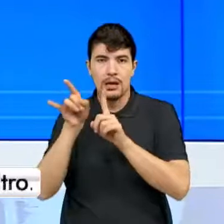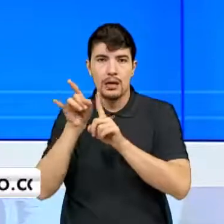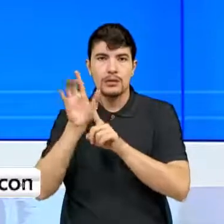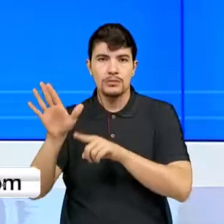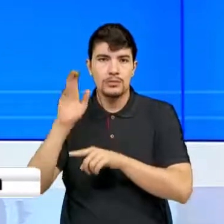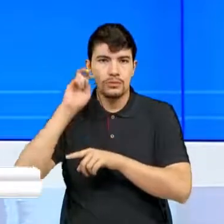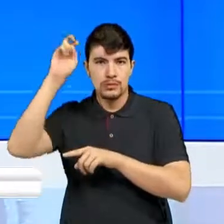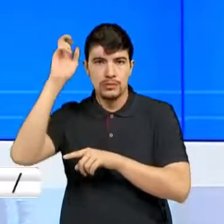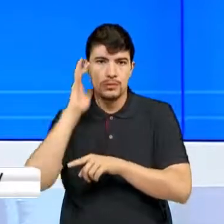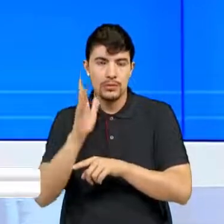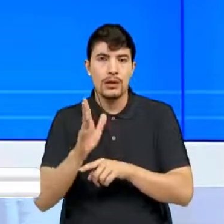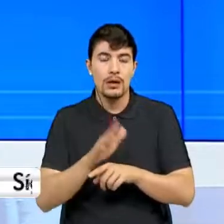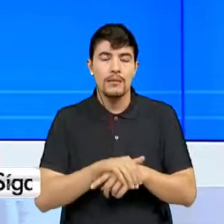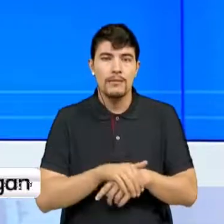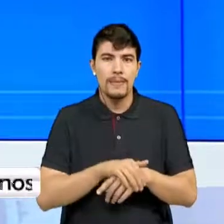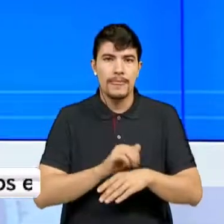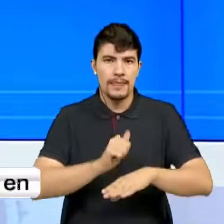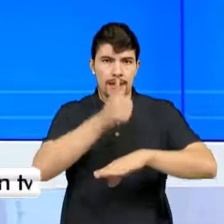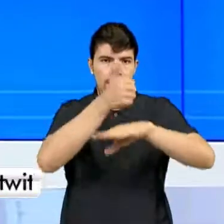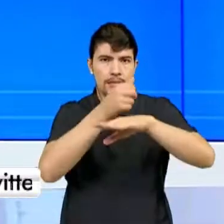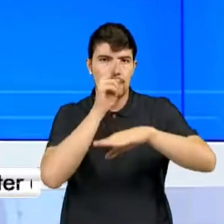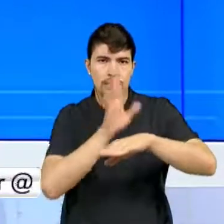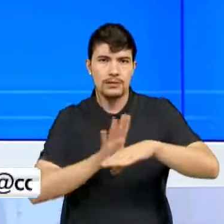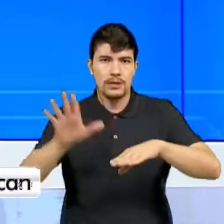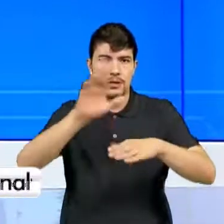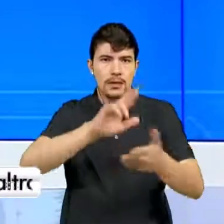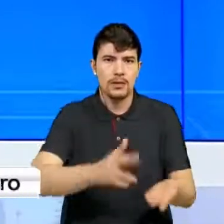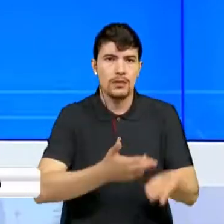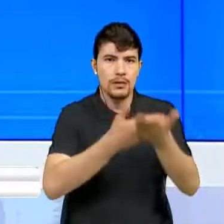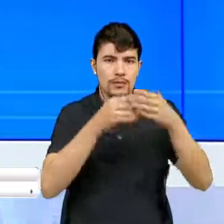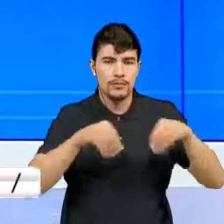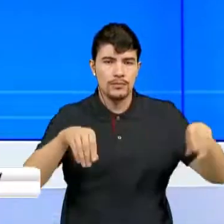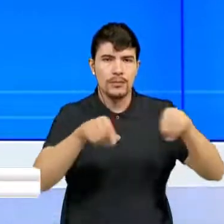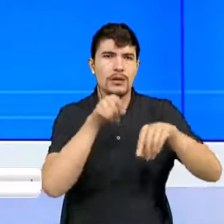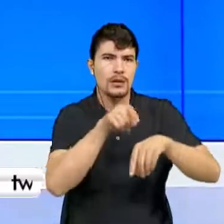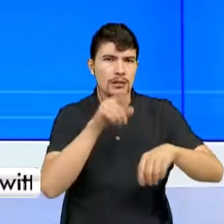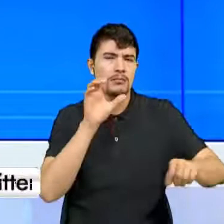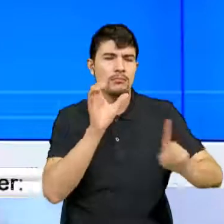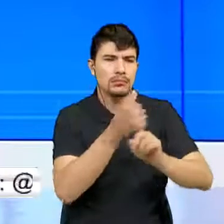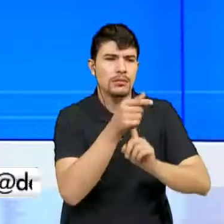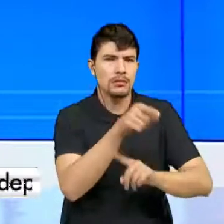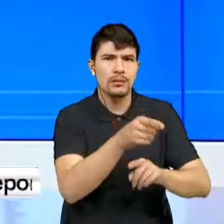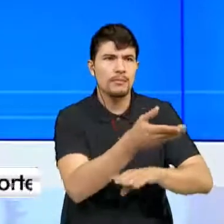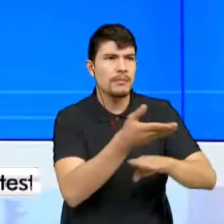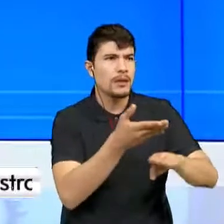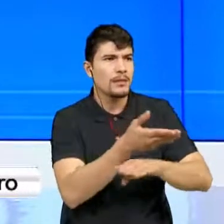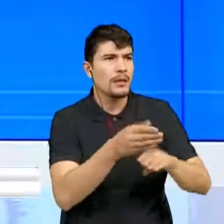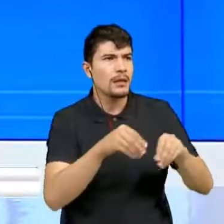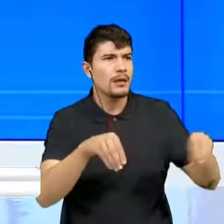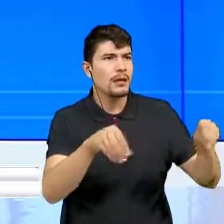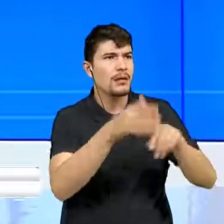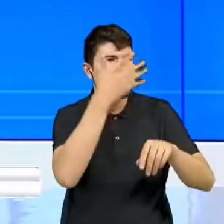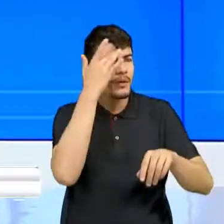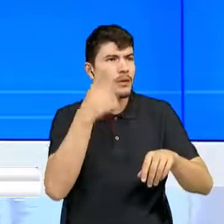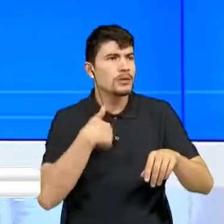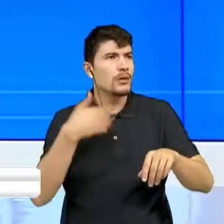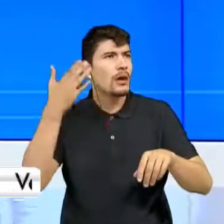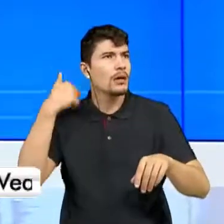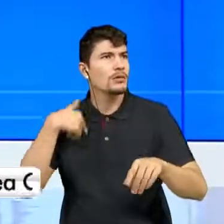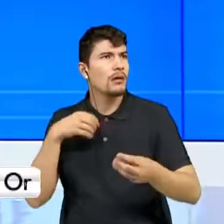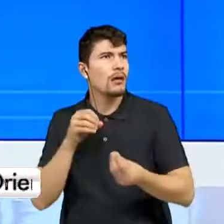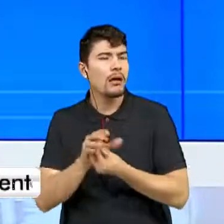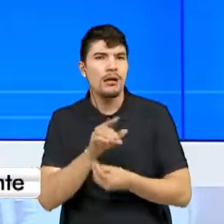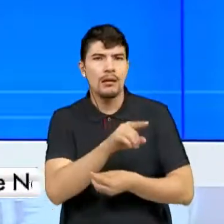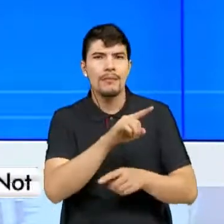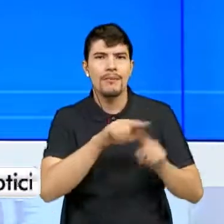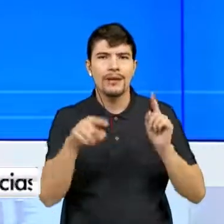el director nacional de restitución de tierras de esta cara manga una red dedicada al parecer a reclamar tierras al estado por presuntas víctimas el